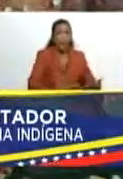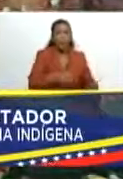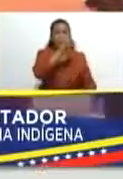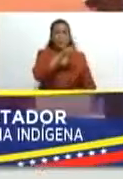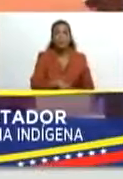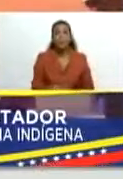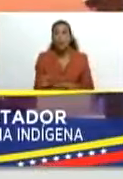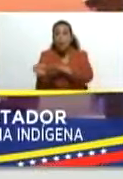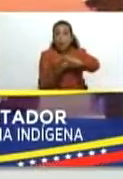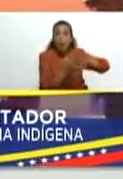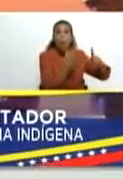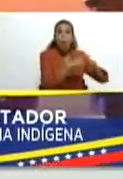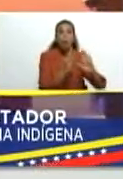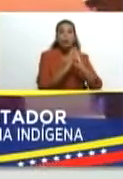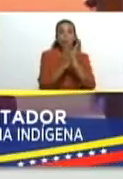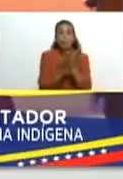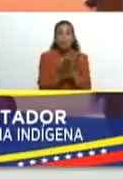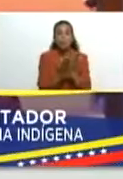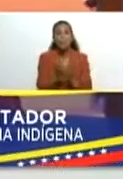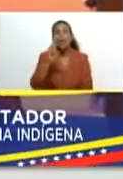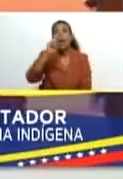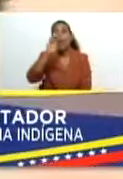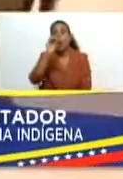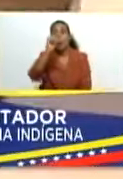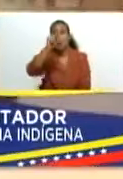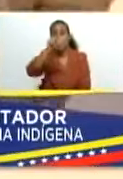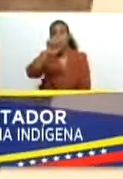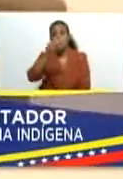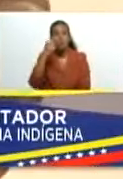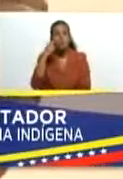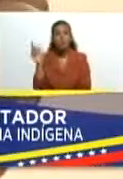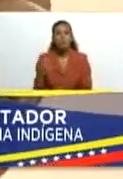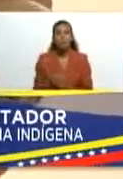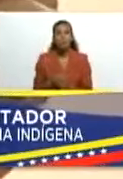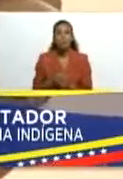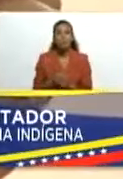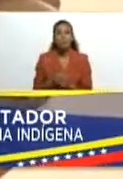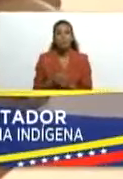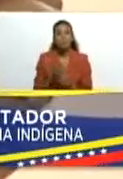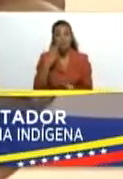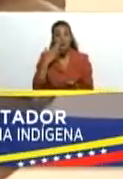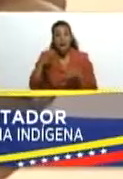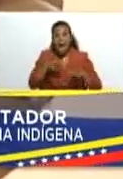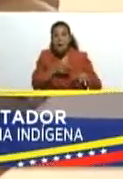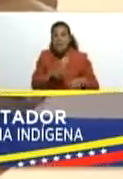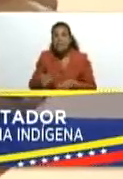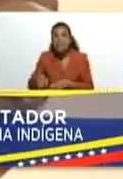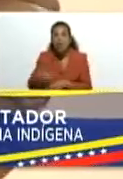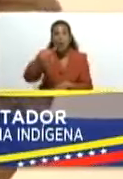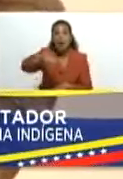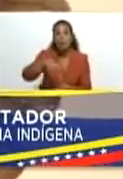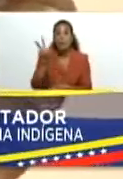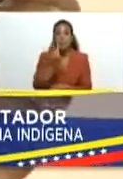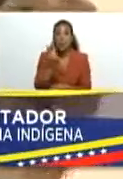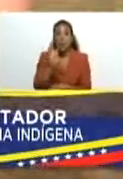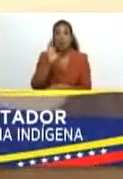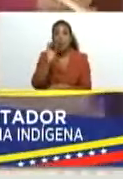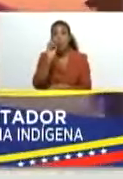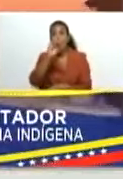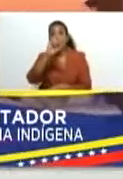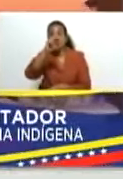Ronnie Velázquez, Mitos de creación de la cuenca del Orinoco. De la cuenca del Orinoco